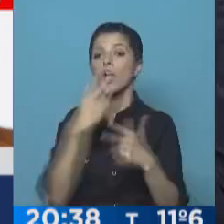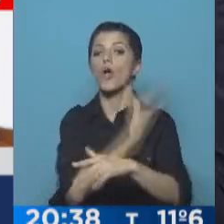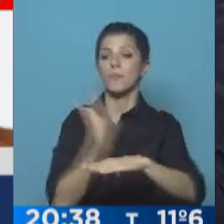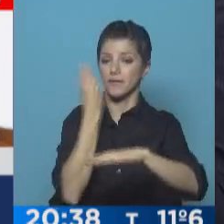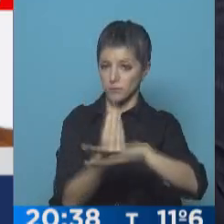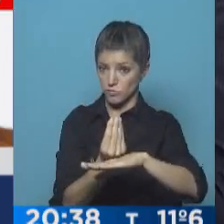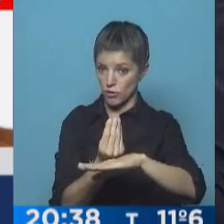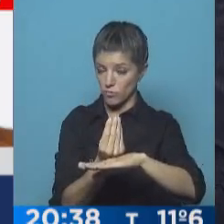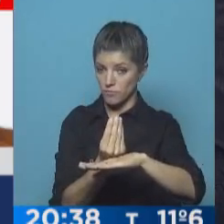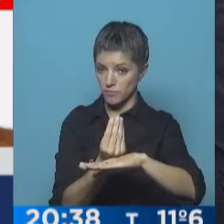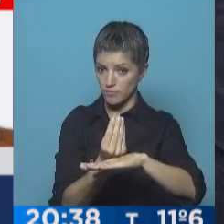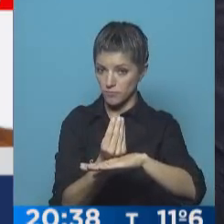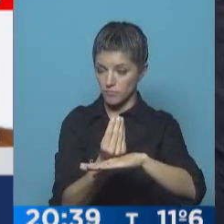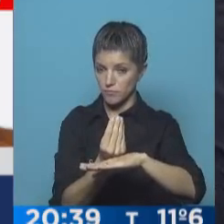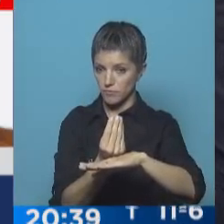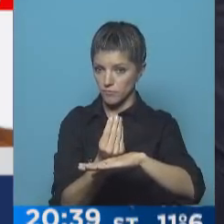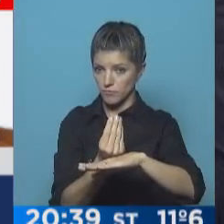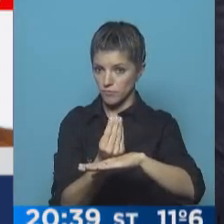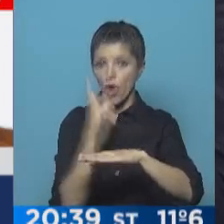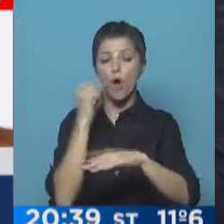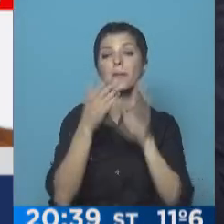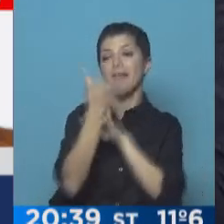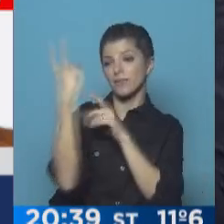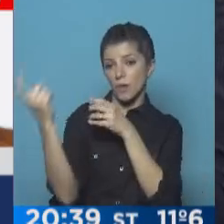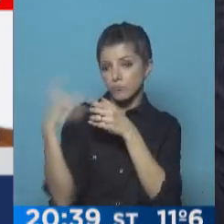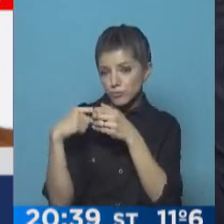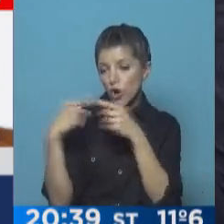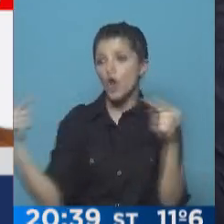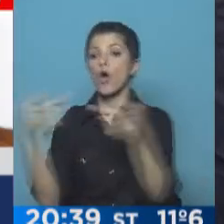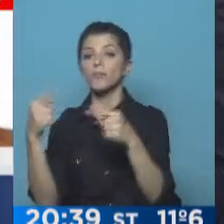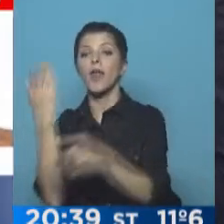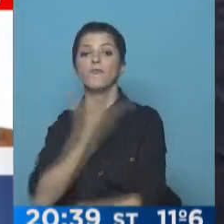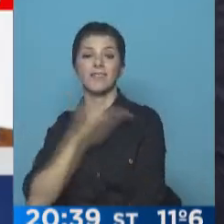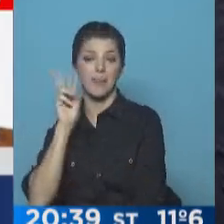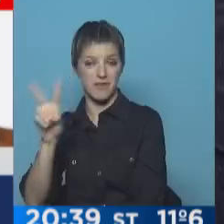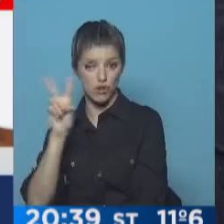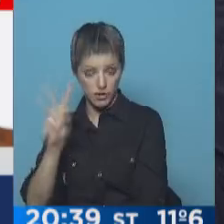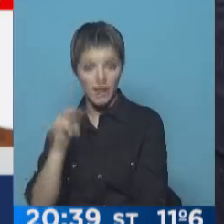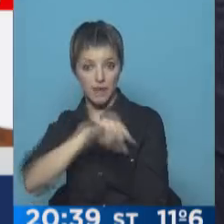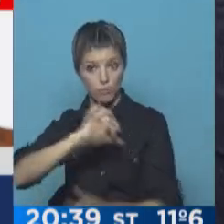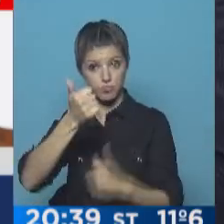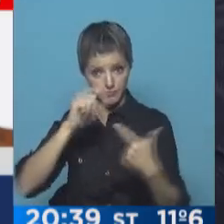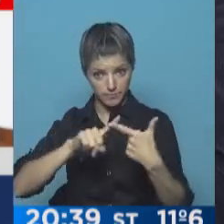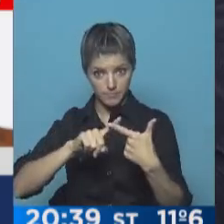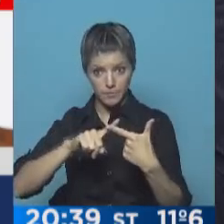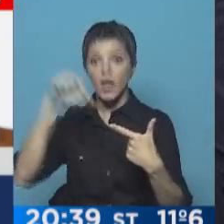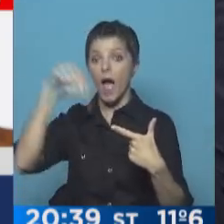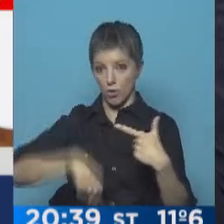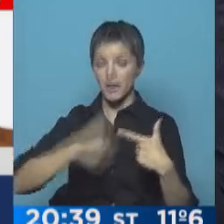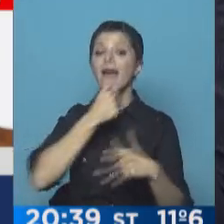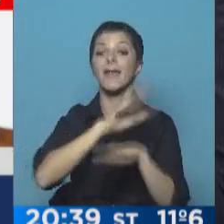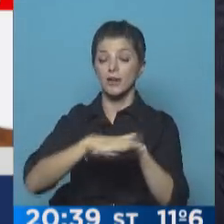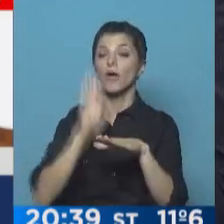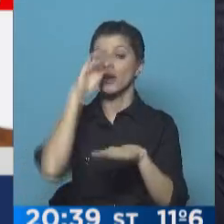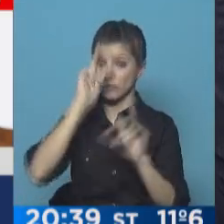Beretín Lec, que estuvo en una interna que se opuso al Frente para la Victoria y ganó. Uh-huh. En Río Negro ganó